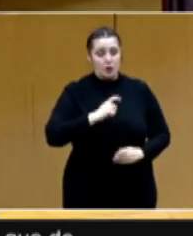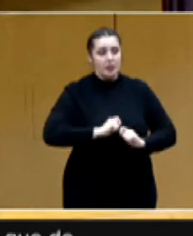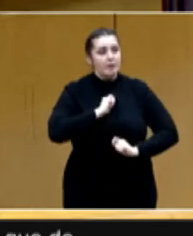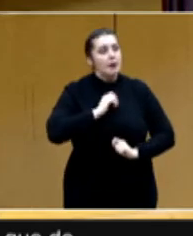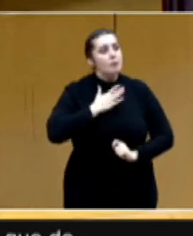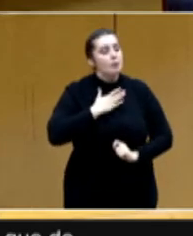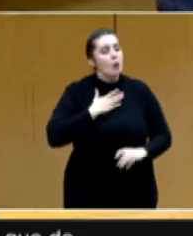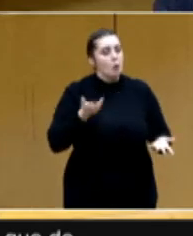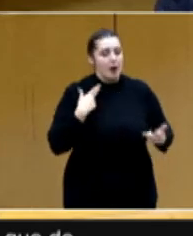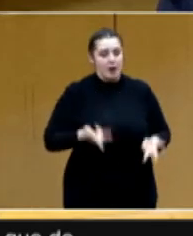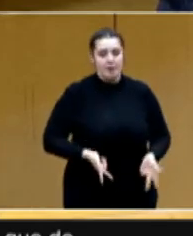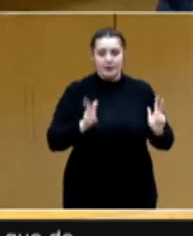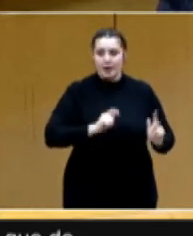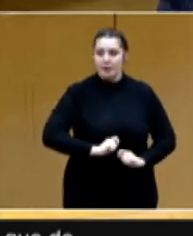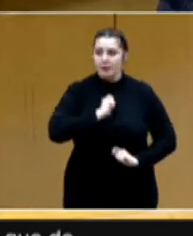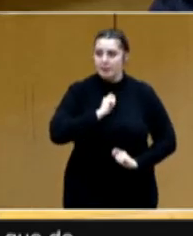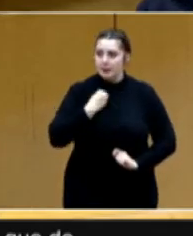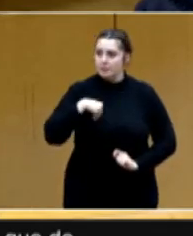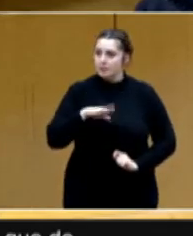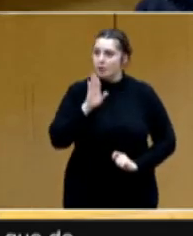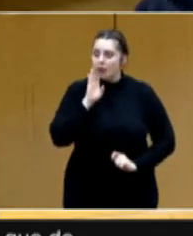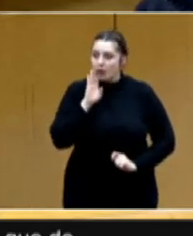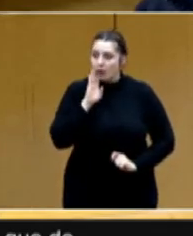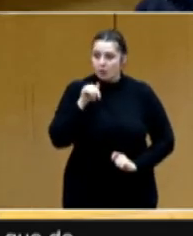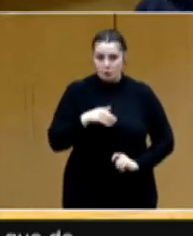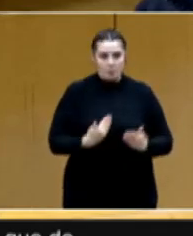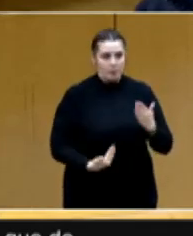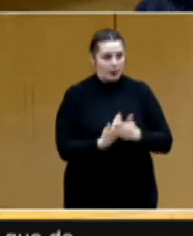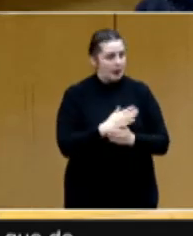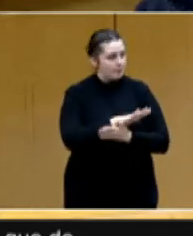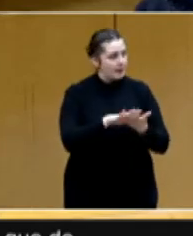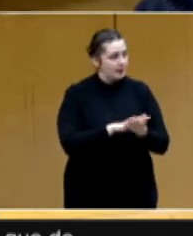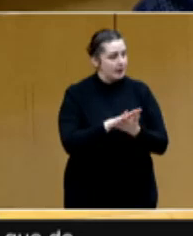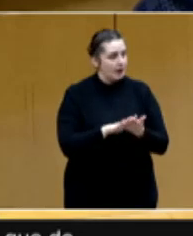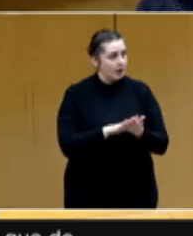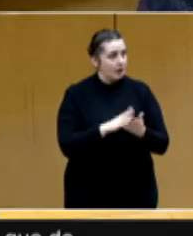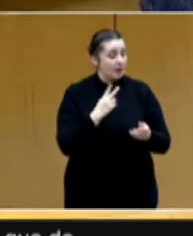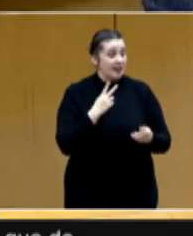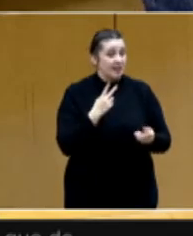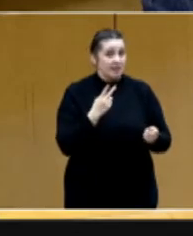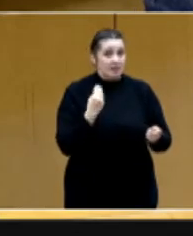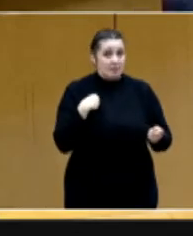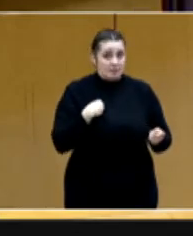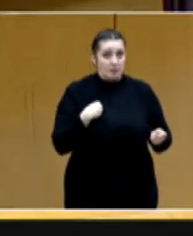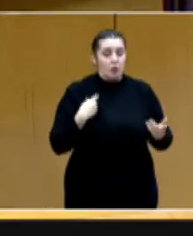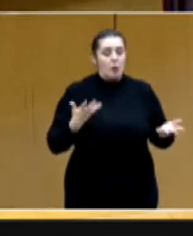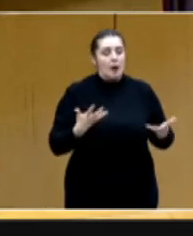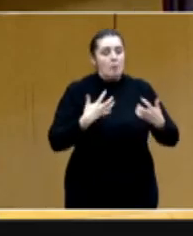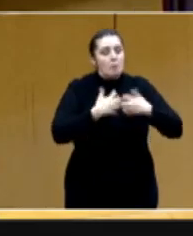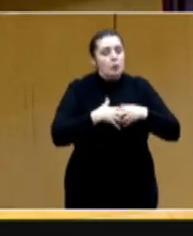que como se ha dicho esta mañana desde la inauguración es precisamente el motor principal